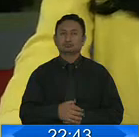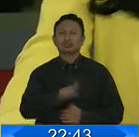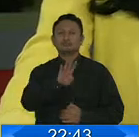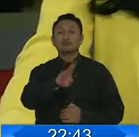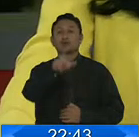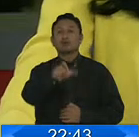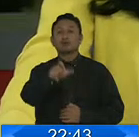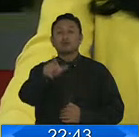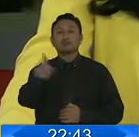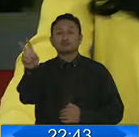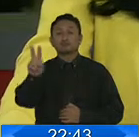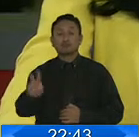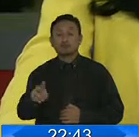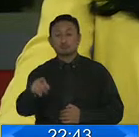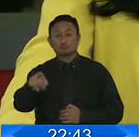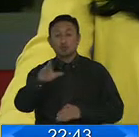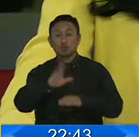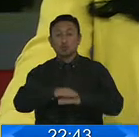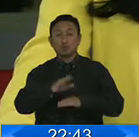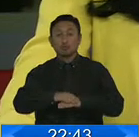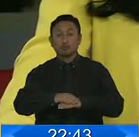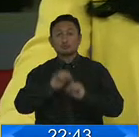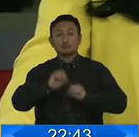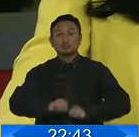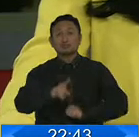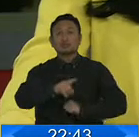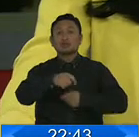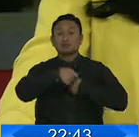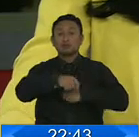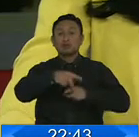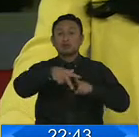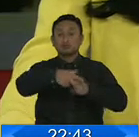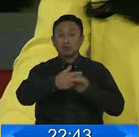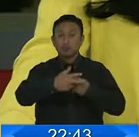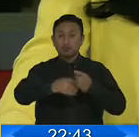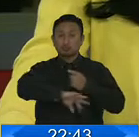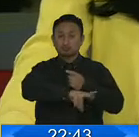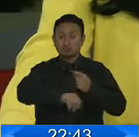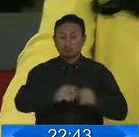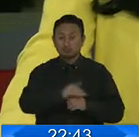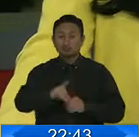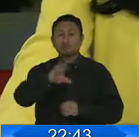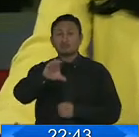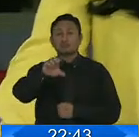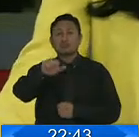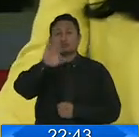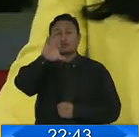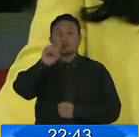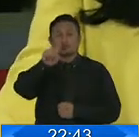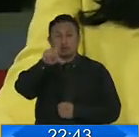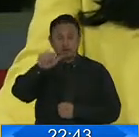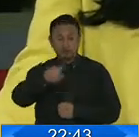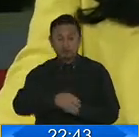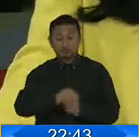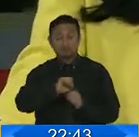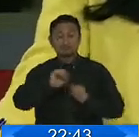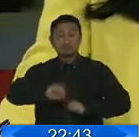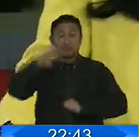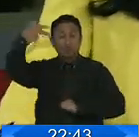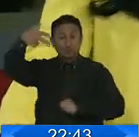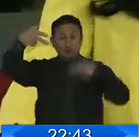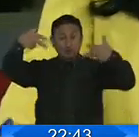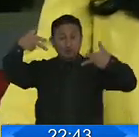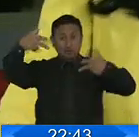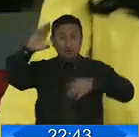Cuatro ciudadanos venezolanos serían los responsables de robar un taller mecánico ubicado en el sector de Cotocollao. Gracias a la tecnología, la policía